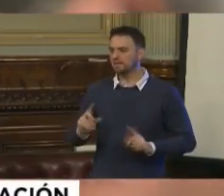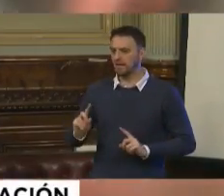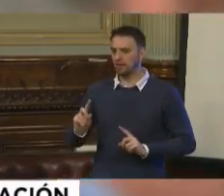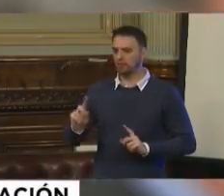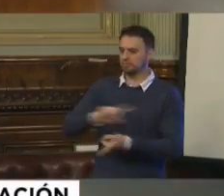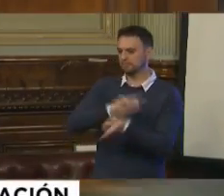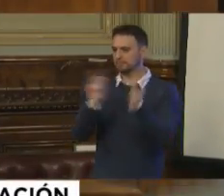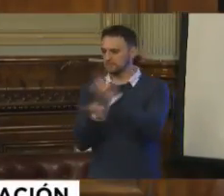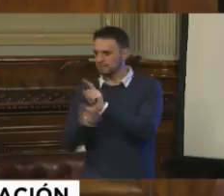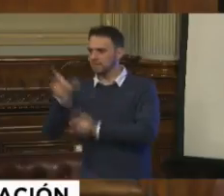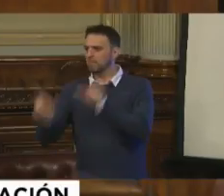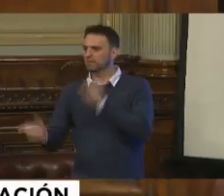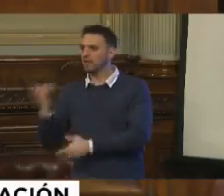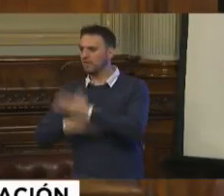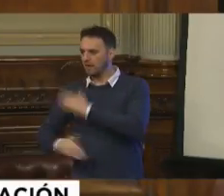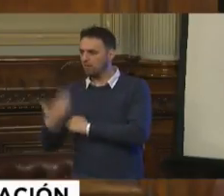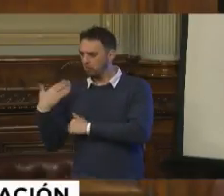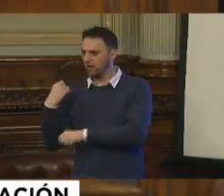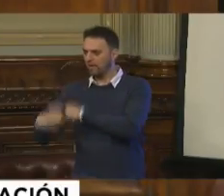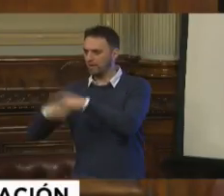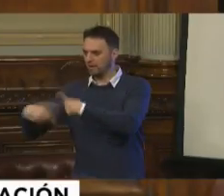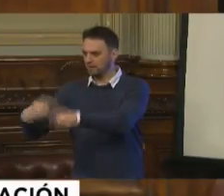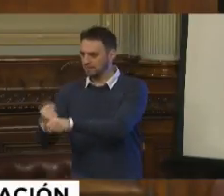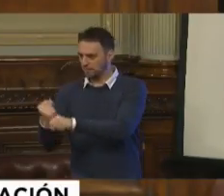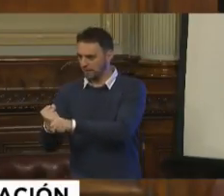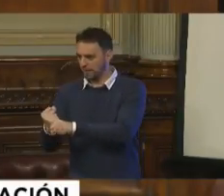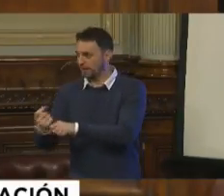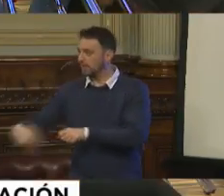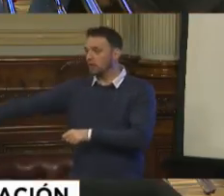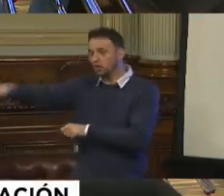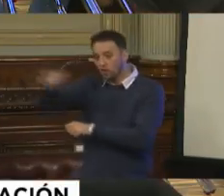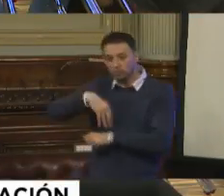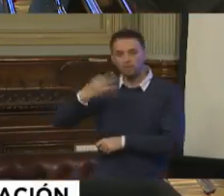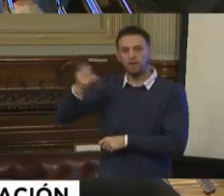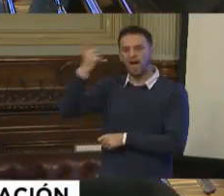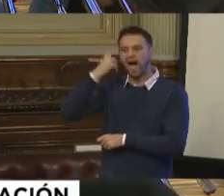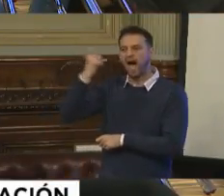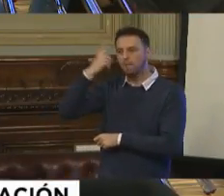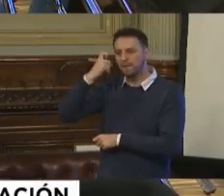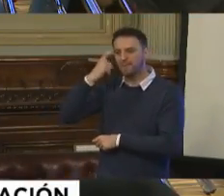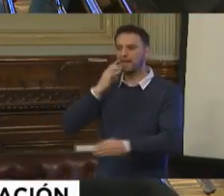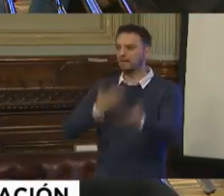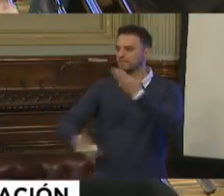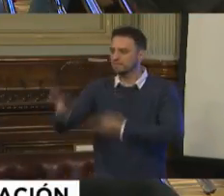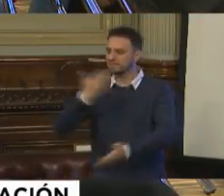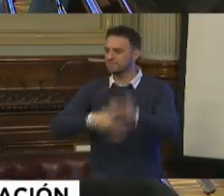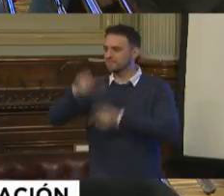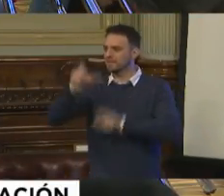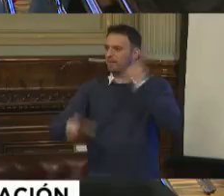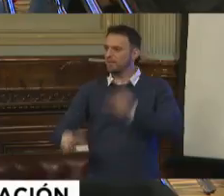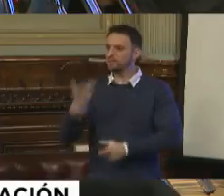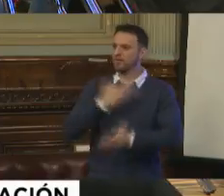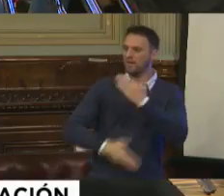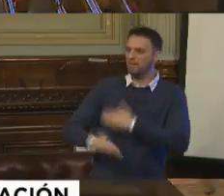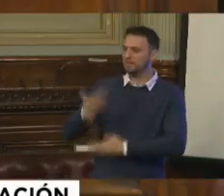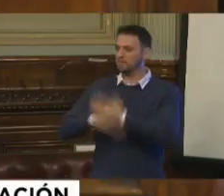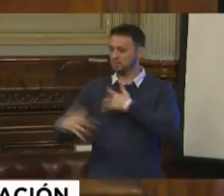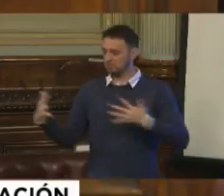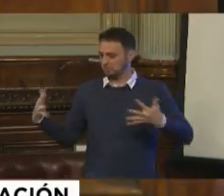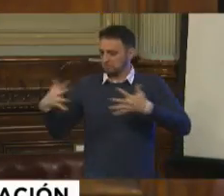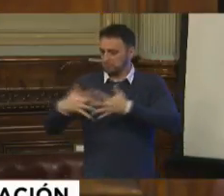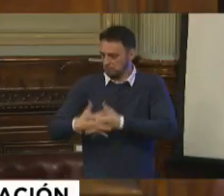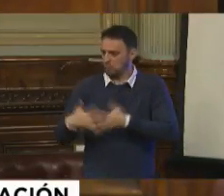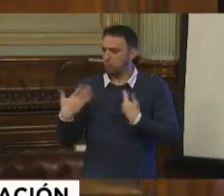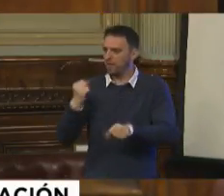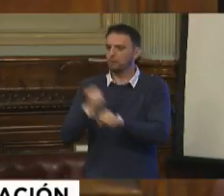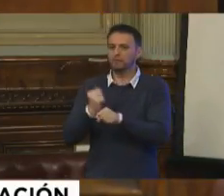revés que nuestros compañeros discapacitados nosotros somos los que debemos aprender a interactuar ya generar